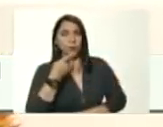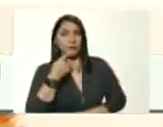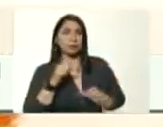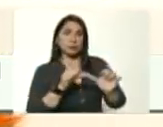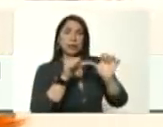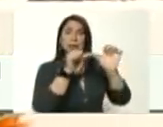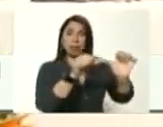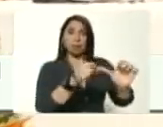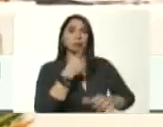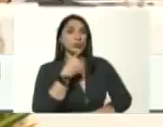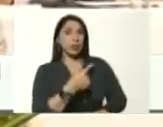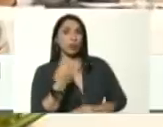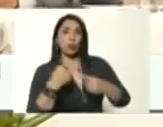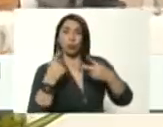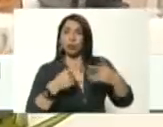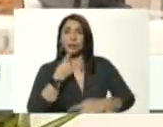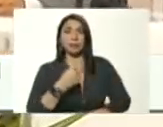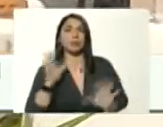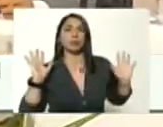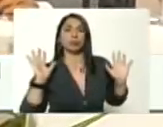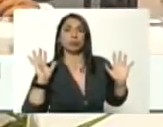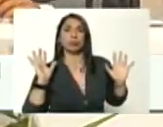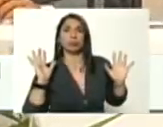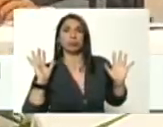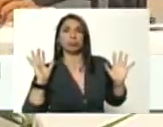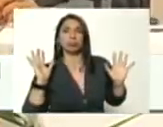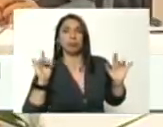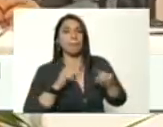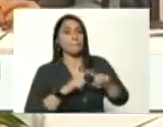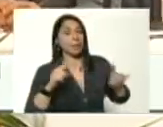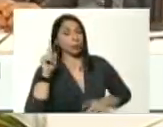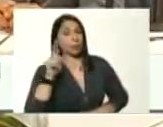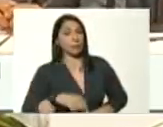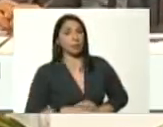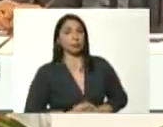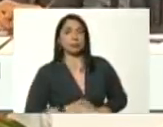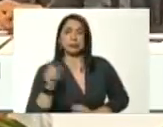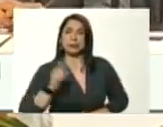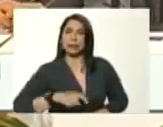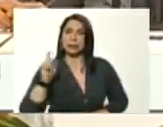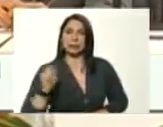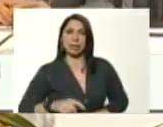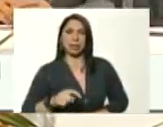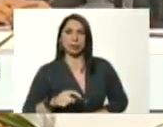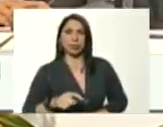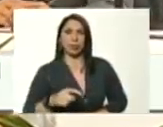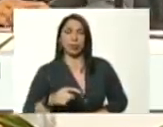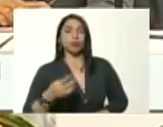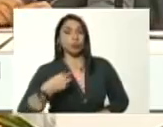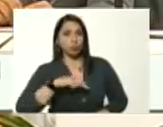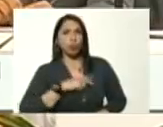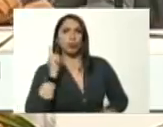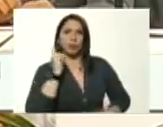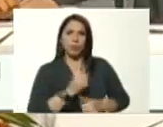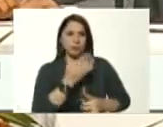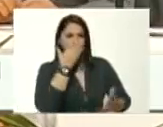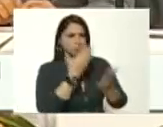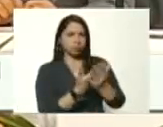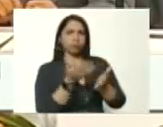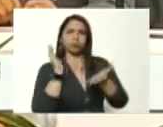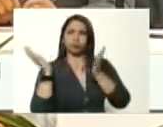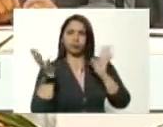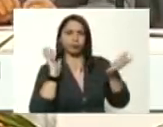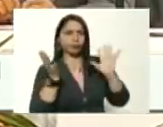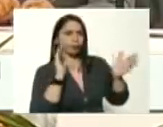las cosas que nos decimos pero también es necesario que nos digamos otros